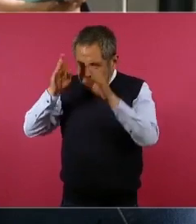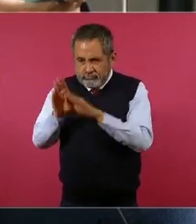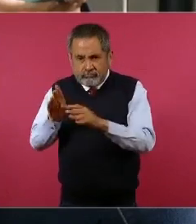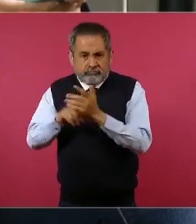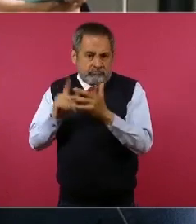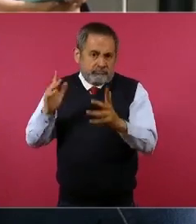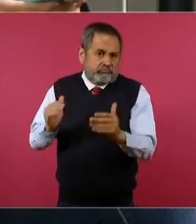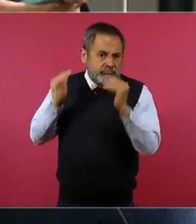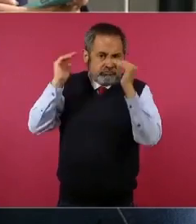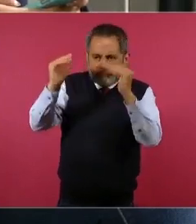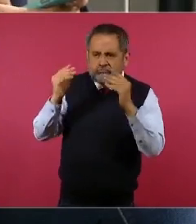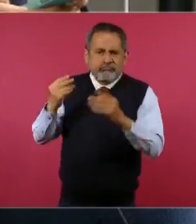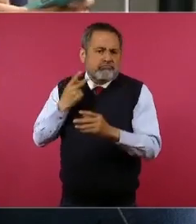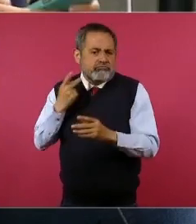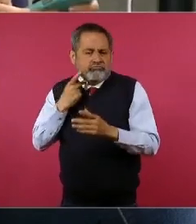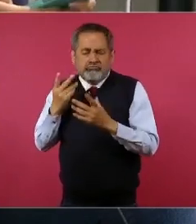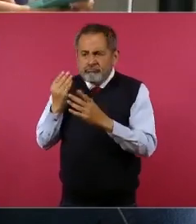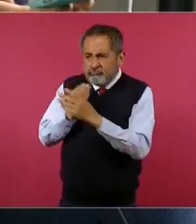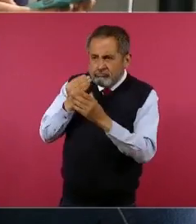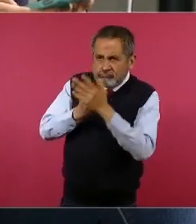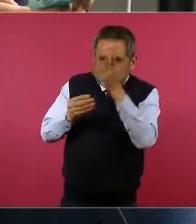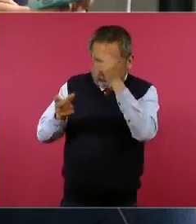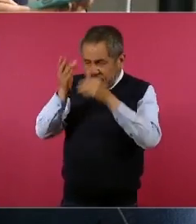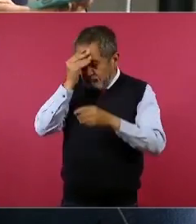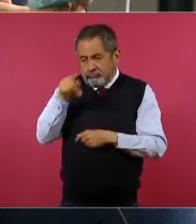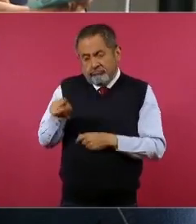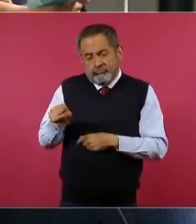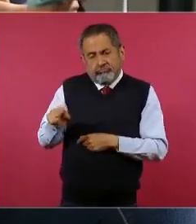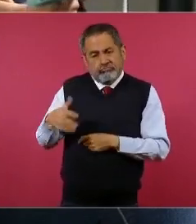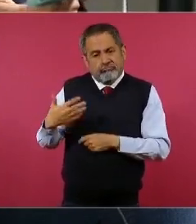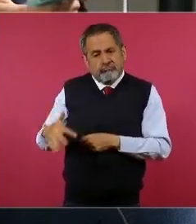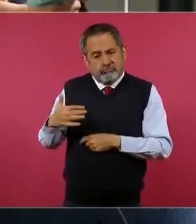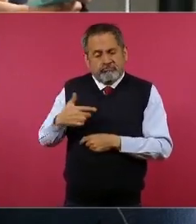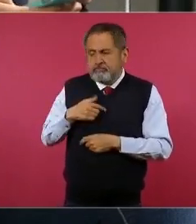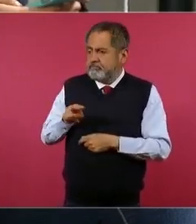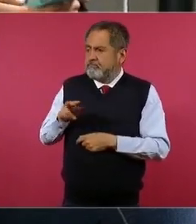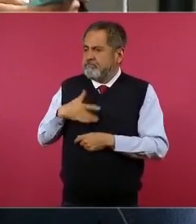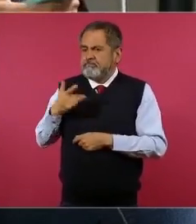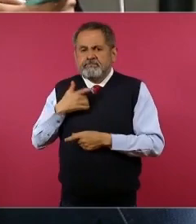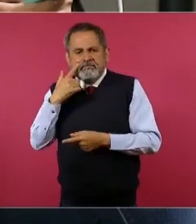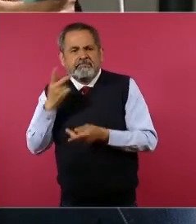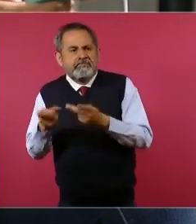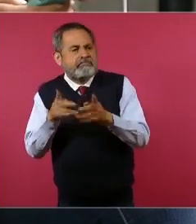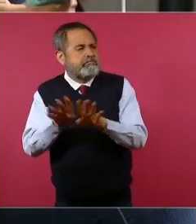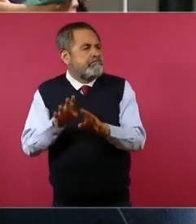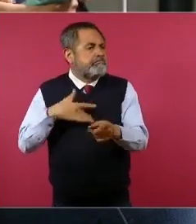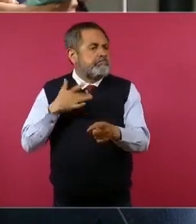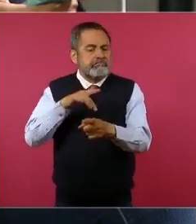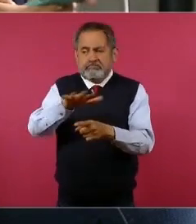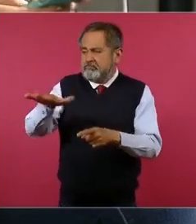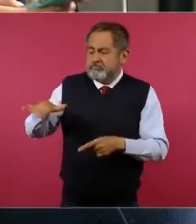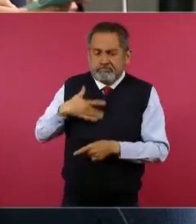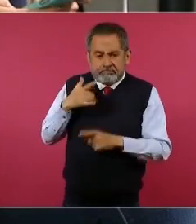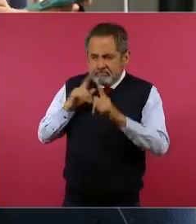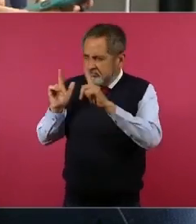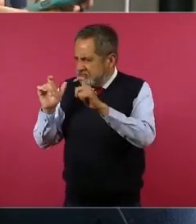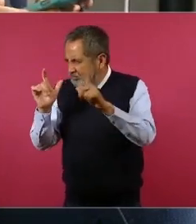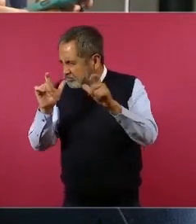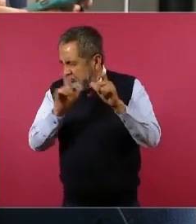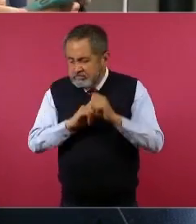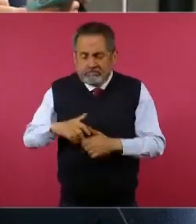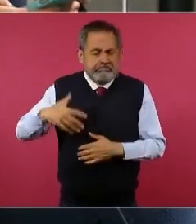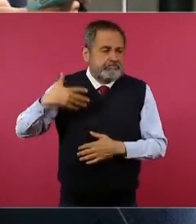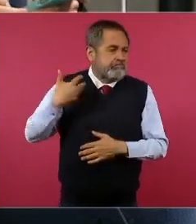grado académicas, tanto políticas como culturales. Intenté percibir el sentimiento de las multitudes y lo que retraté fueron estampas